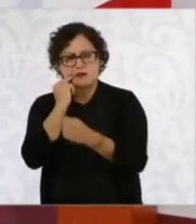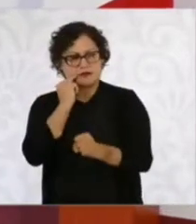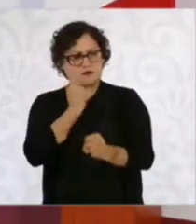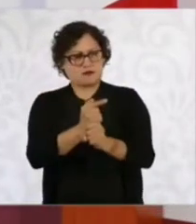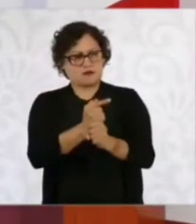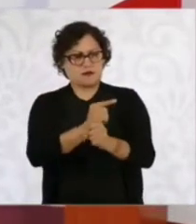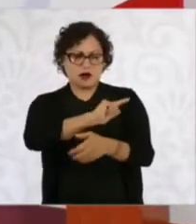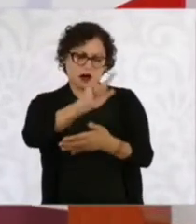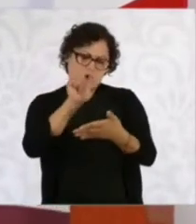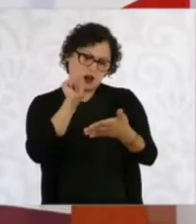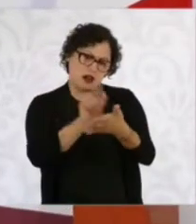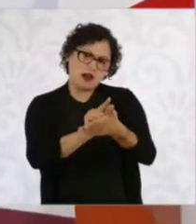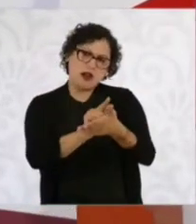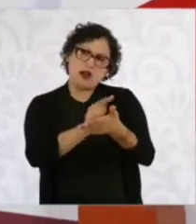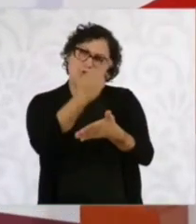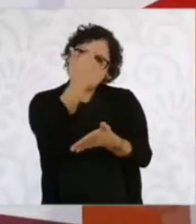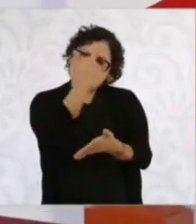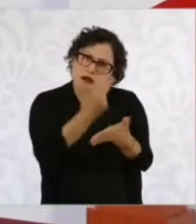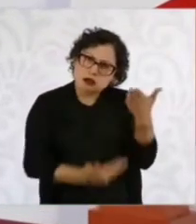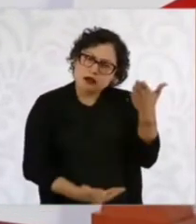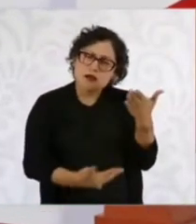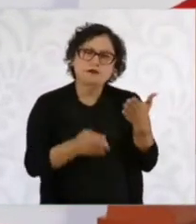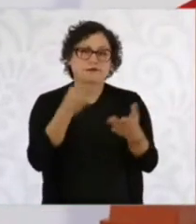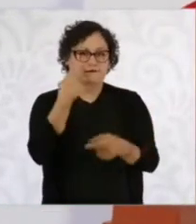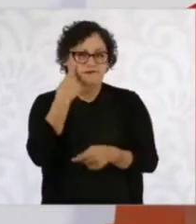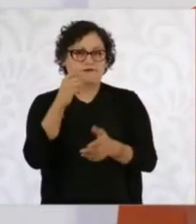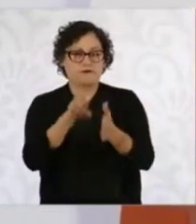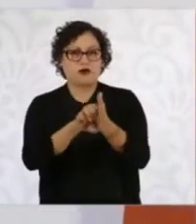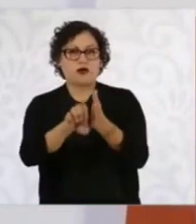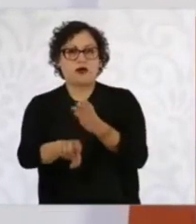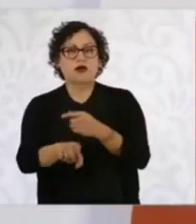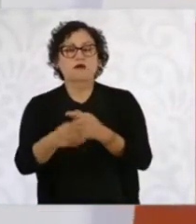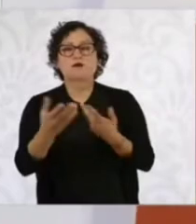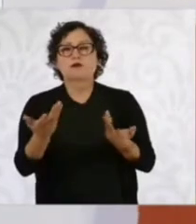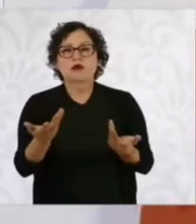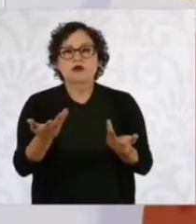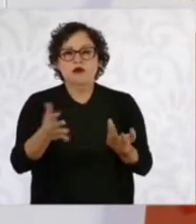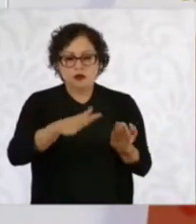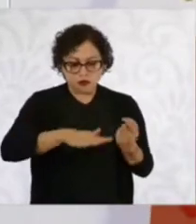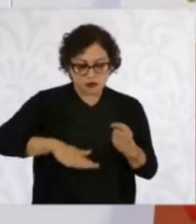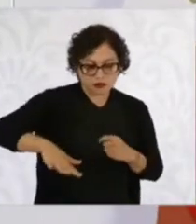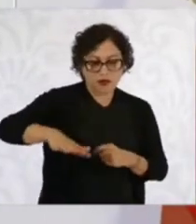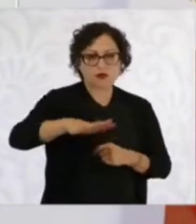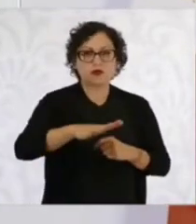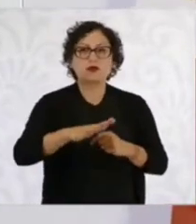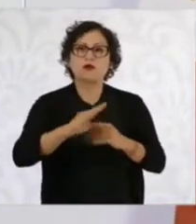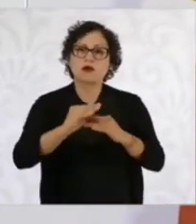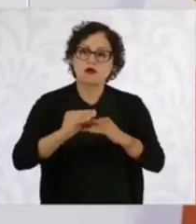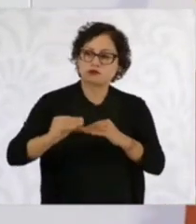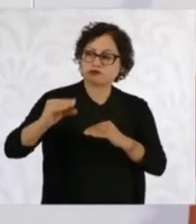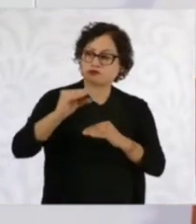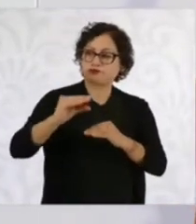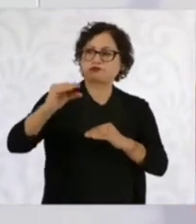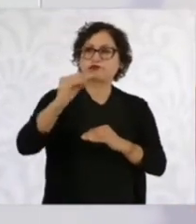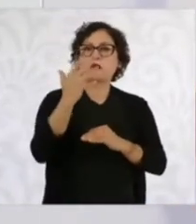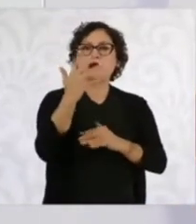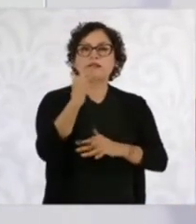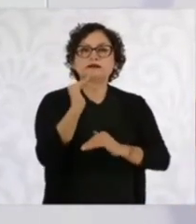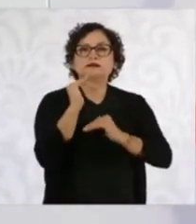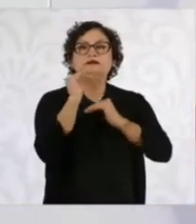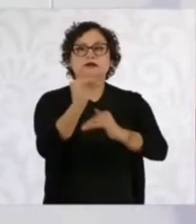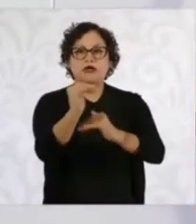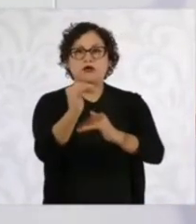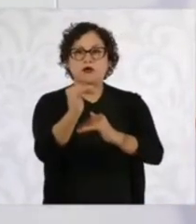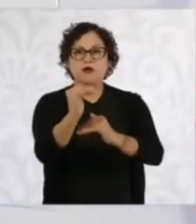suelo, que si por ejemplo solamente se podría construir 5 pisos, pues hay muchos